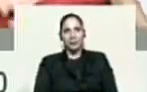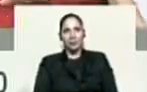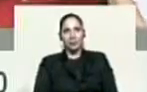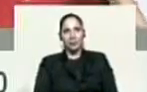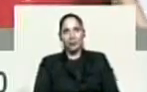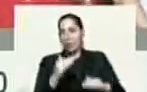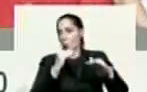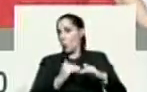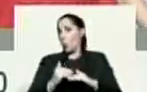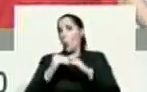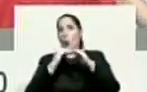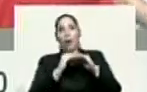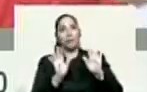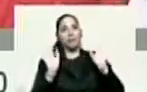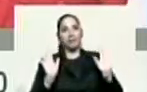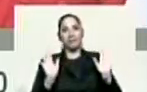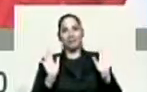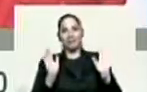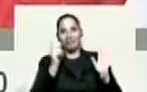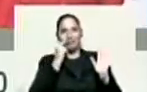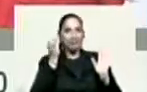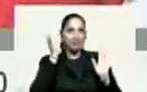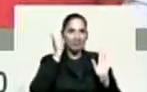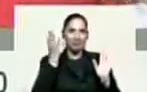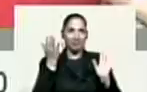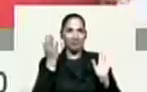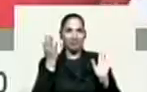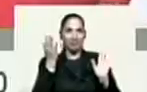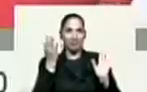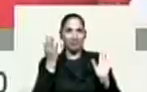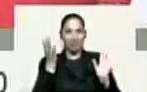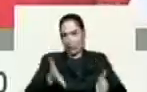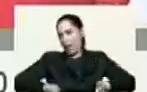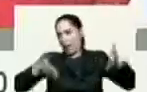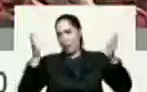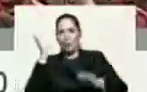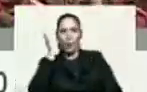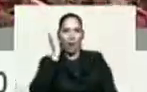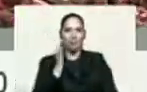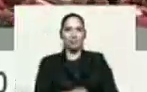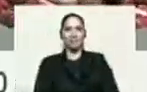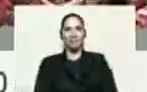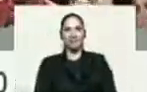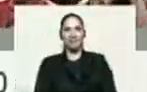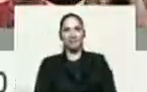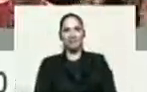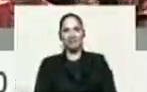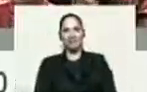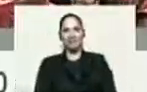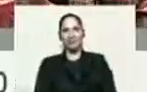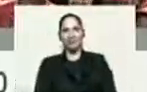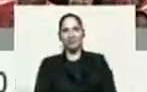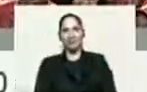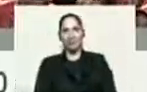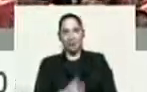Igualdad de género. Mire, mentira, ganaron las mujeres, como debe ser. Como debe ser. Mire,